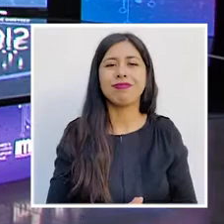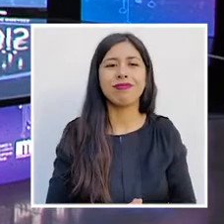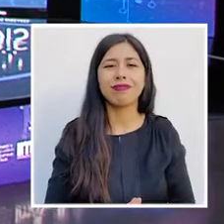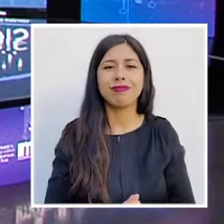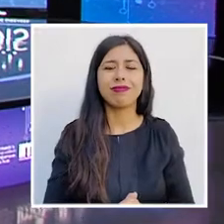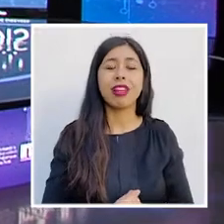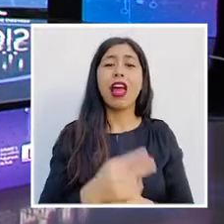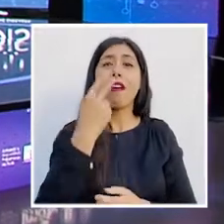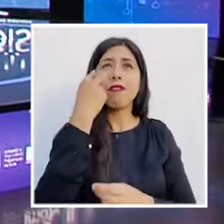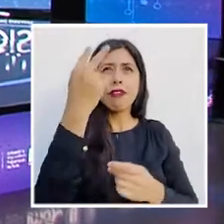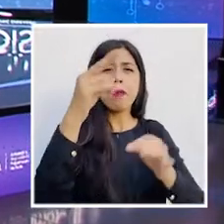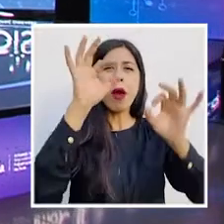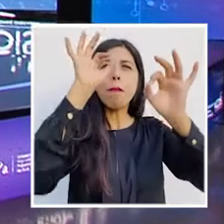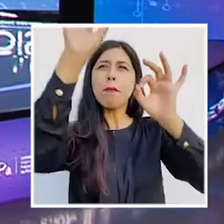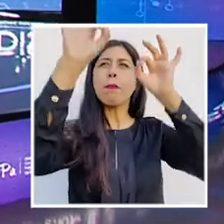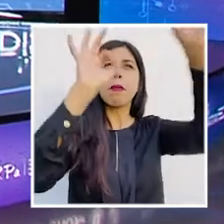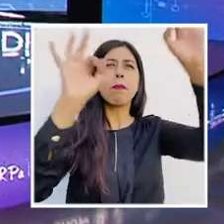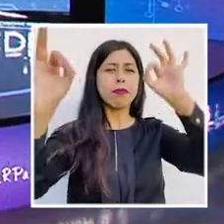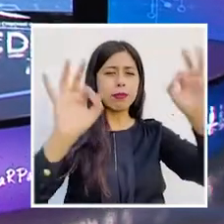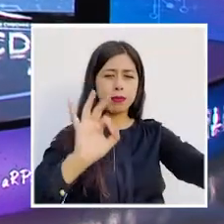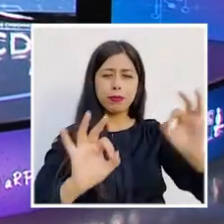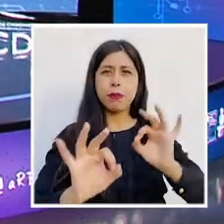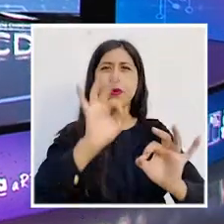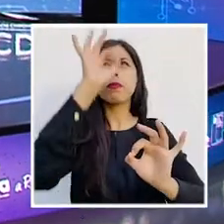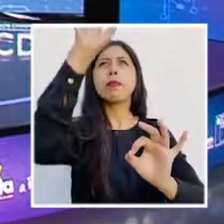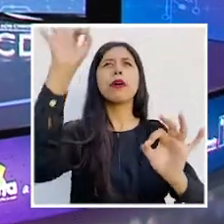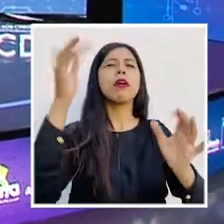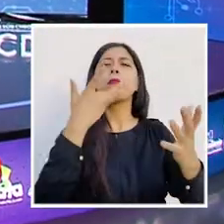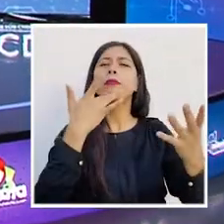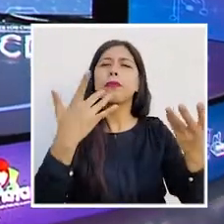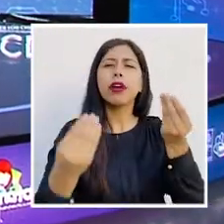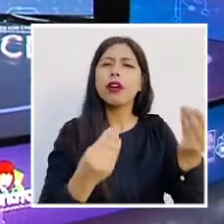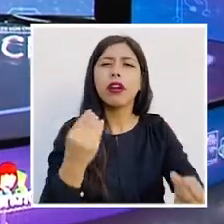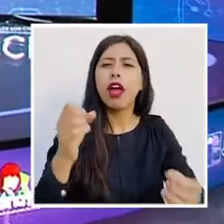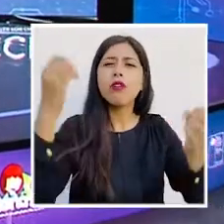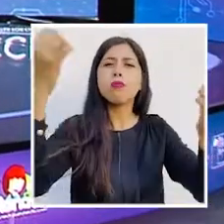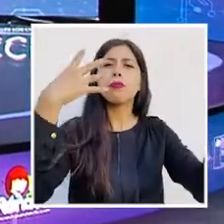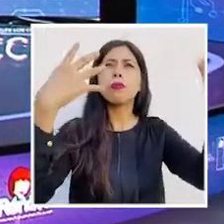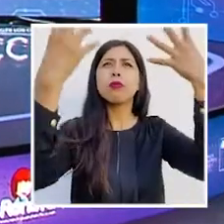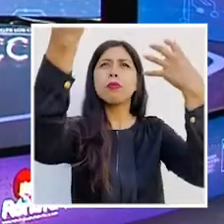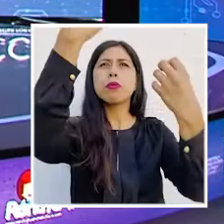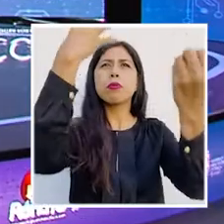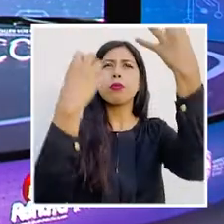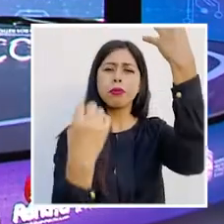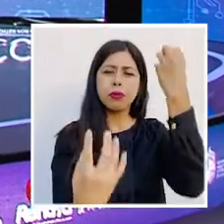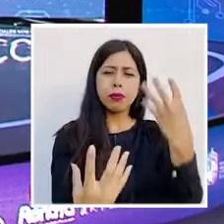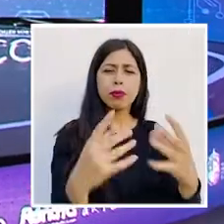lo que vemos son una serie de puntos luminosos. ¿A qué se debe esto?